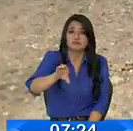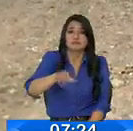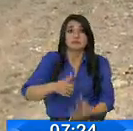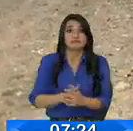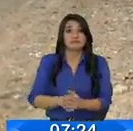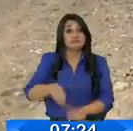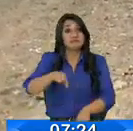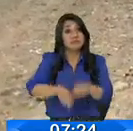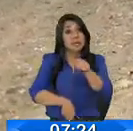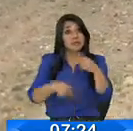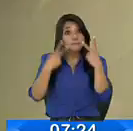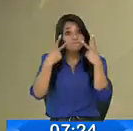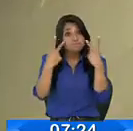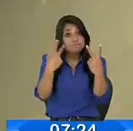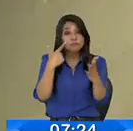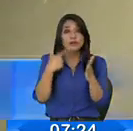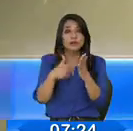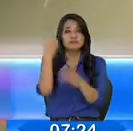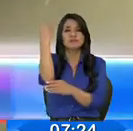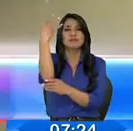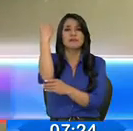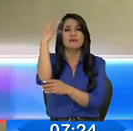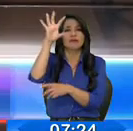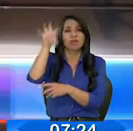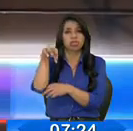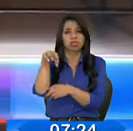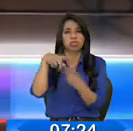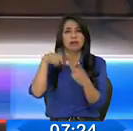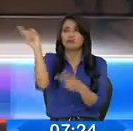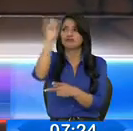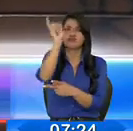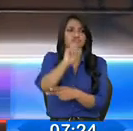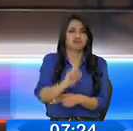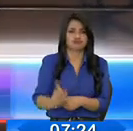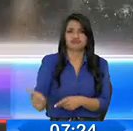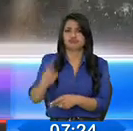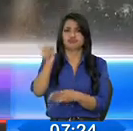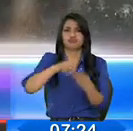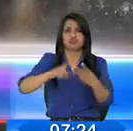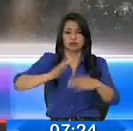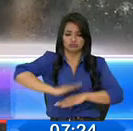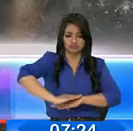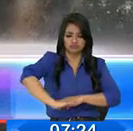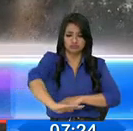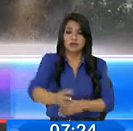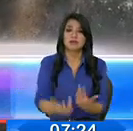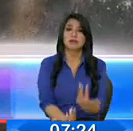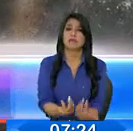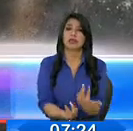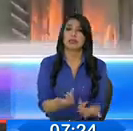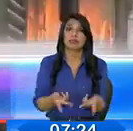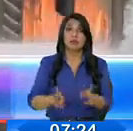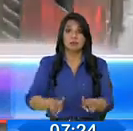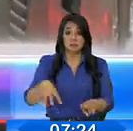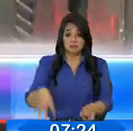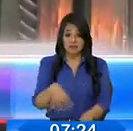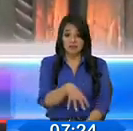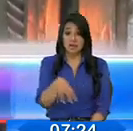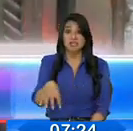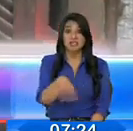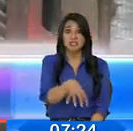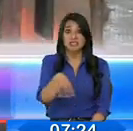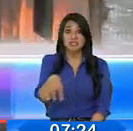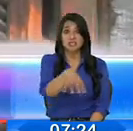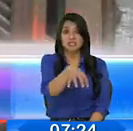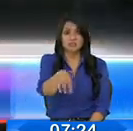que se pudieron observar están los semáforos destruidos, rayones en las paredes, el asfalto quemado, hasta las piedras de las calles empedradas que